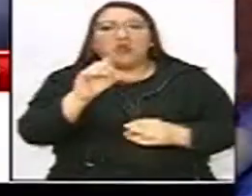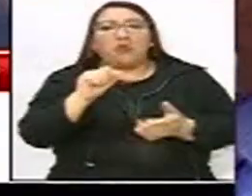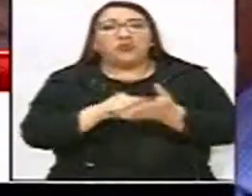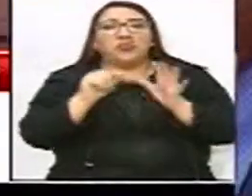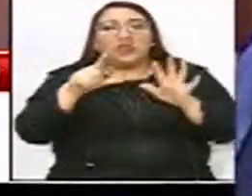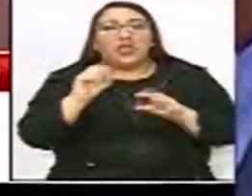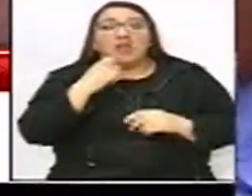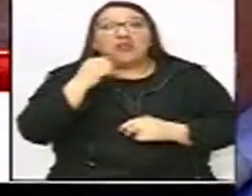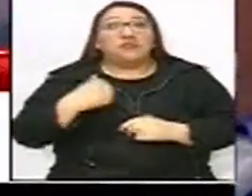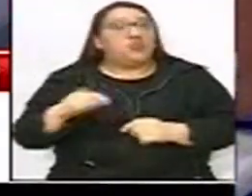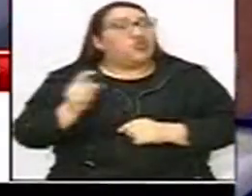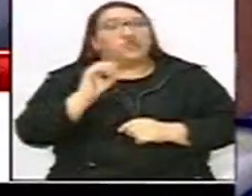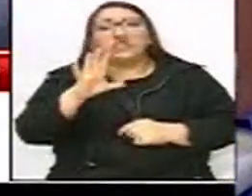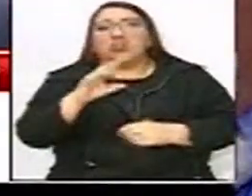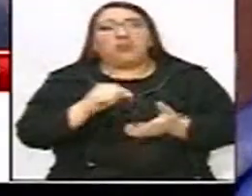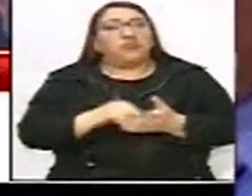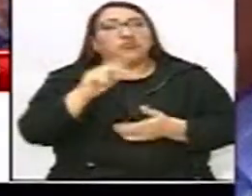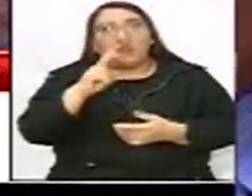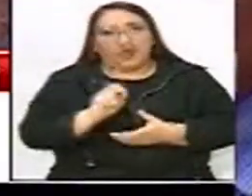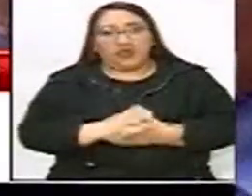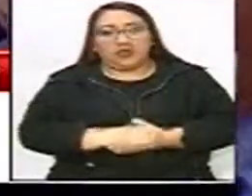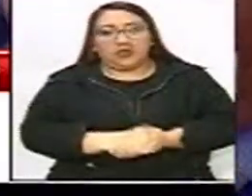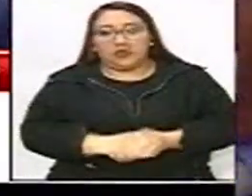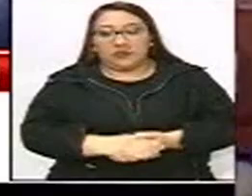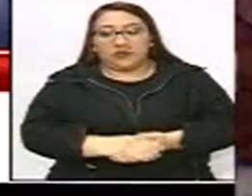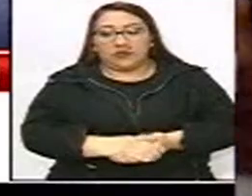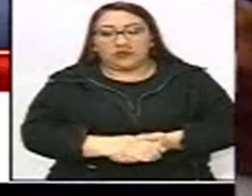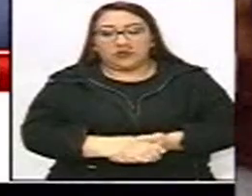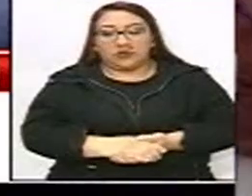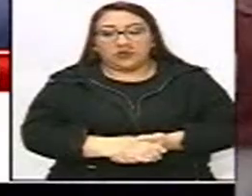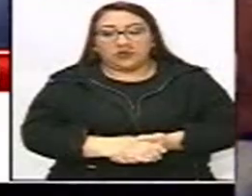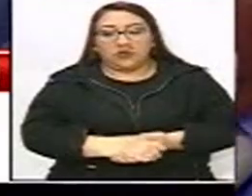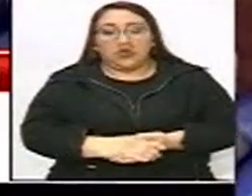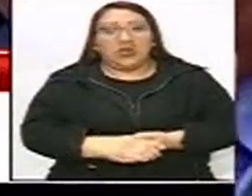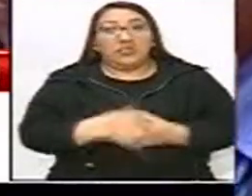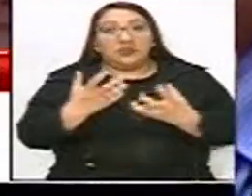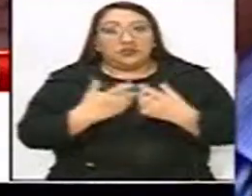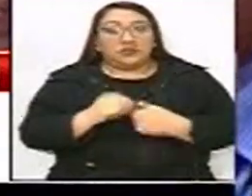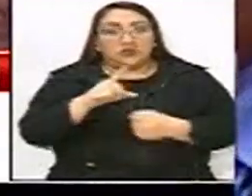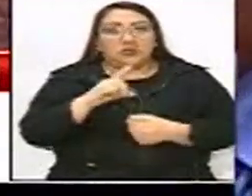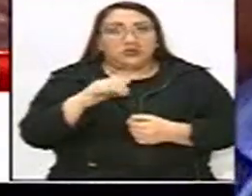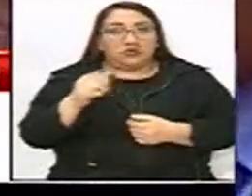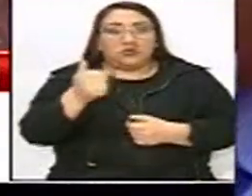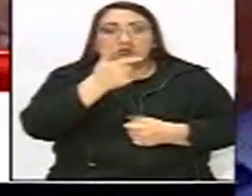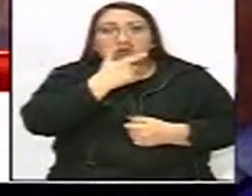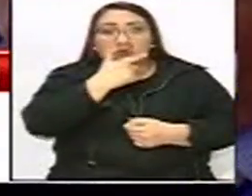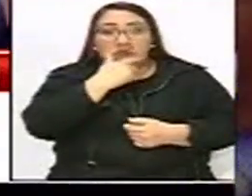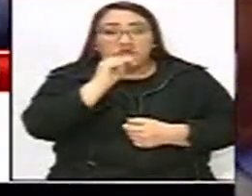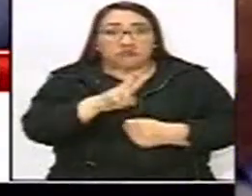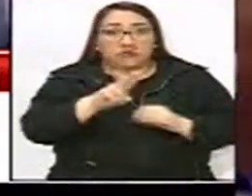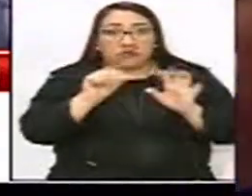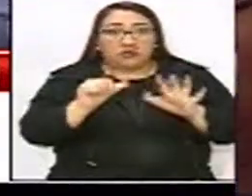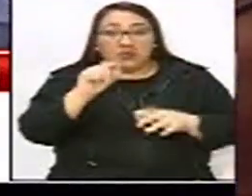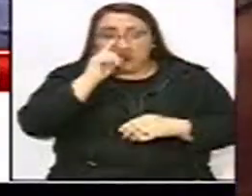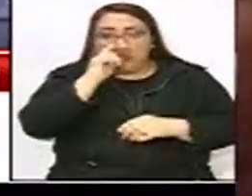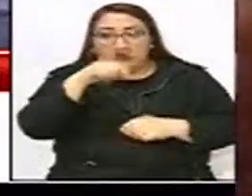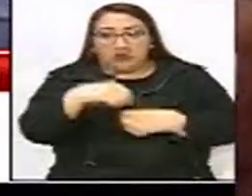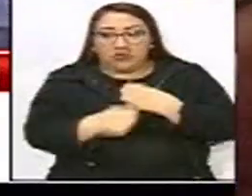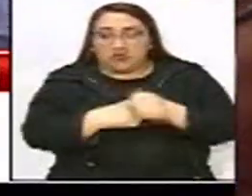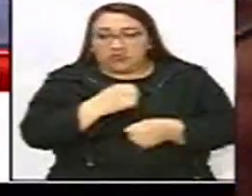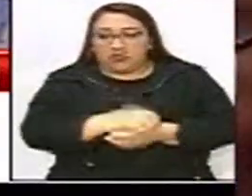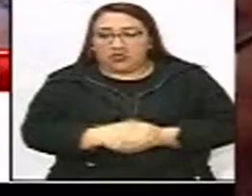la Municipalidad de Lima dice que es 5 soles 20. Y la empresa Línea Amarilla, el 26 de julio de este